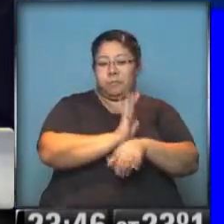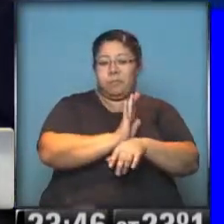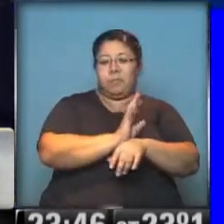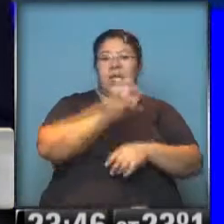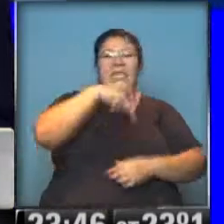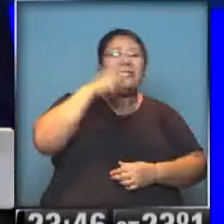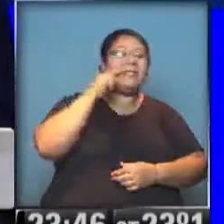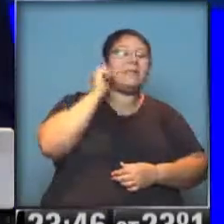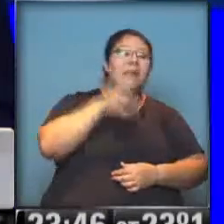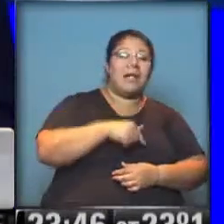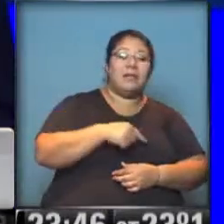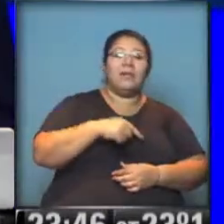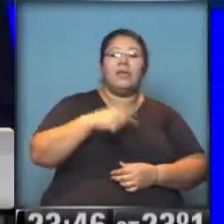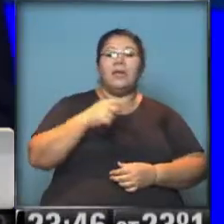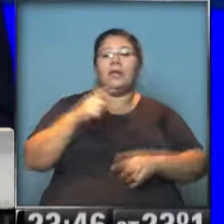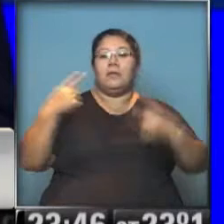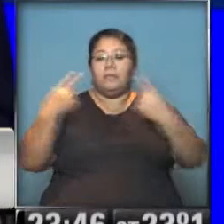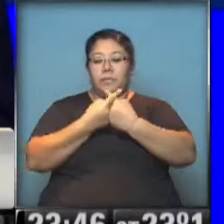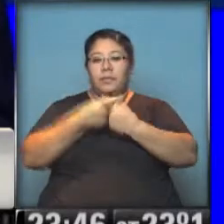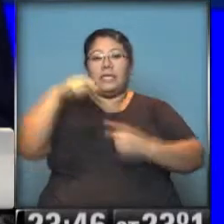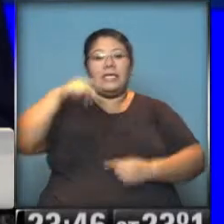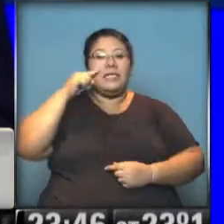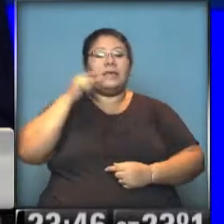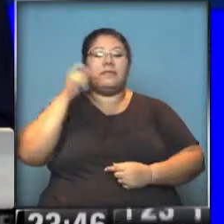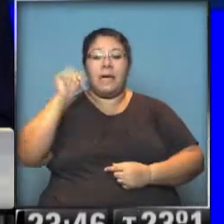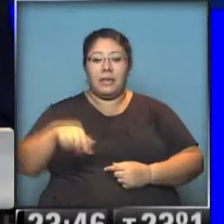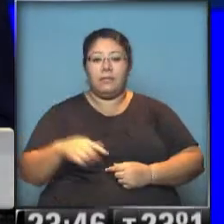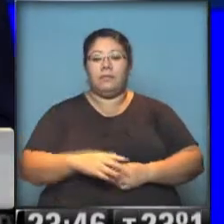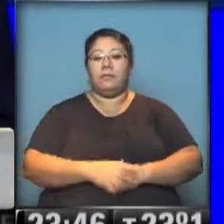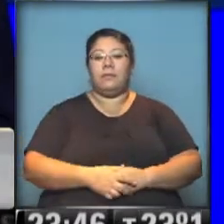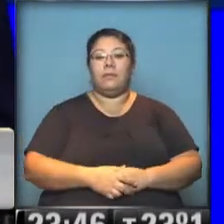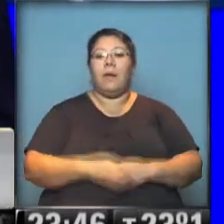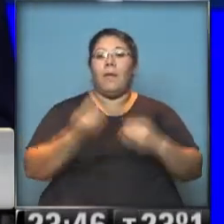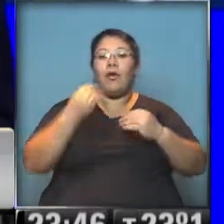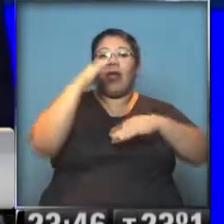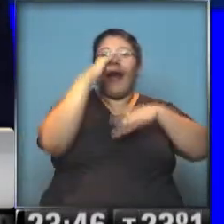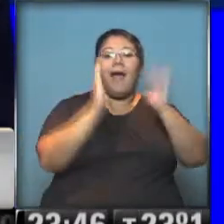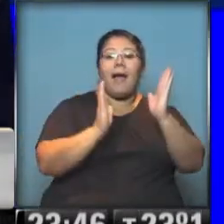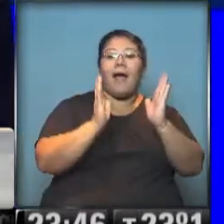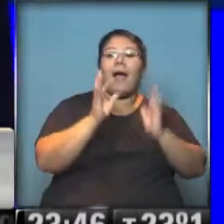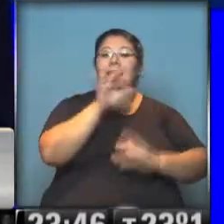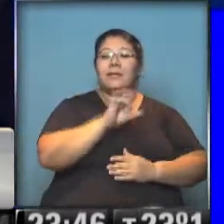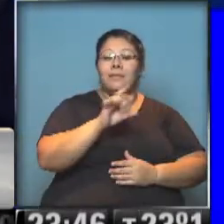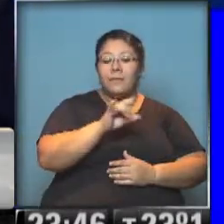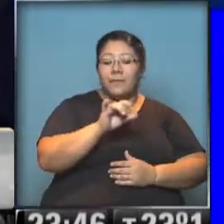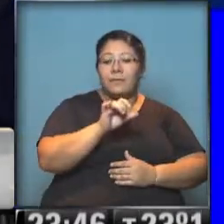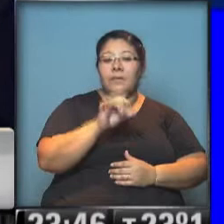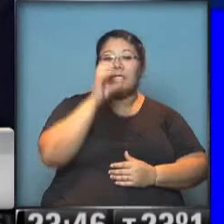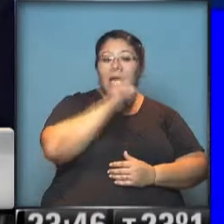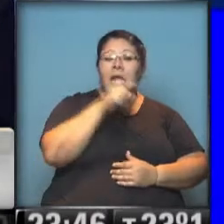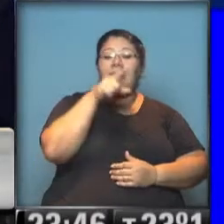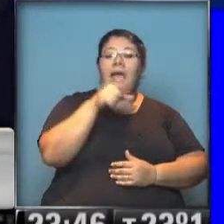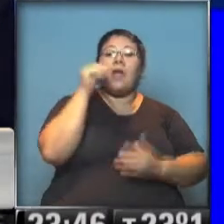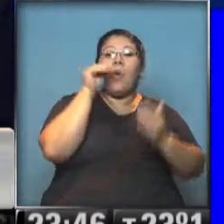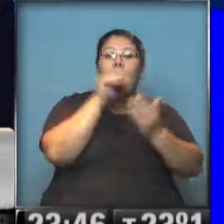un Nisman que tiene guardado escritos donde la elogia en su caja fuerte. Día de novedades. Finalmente